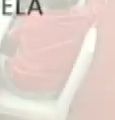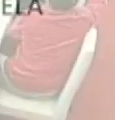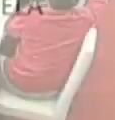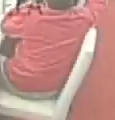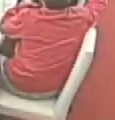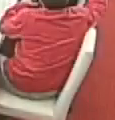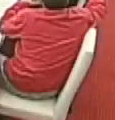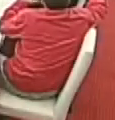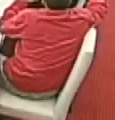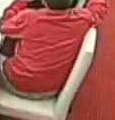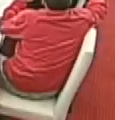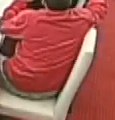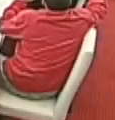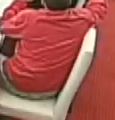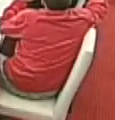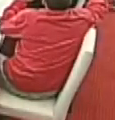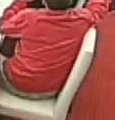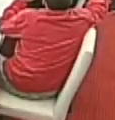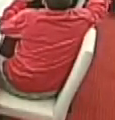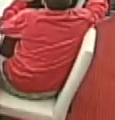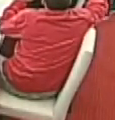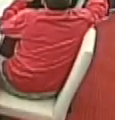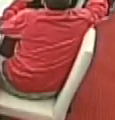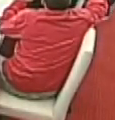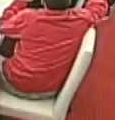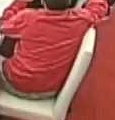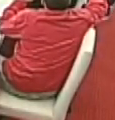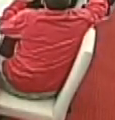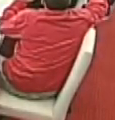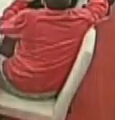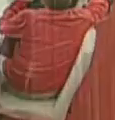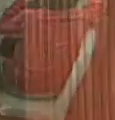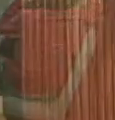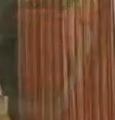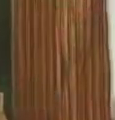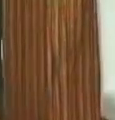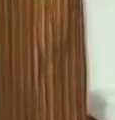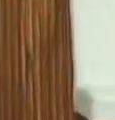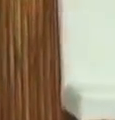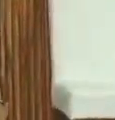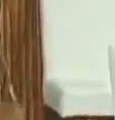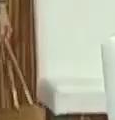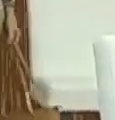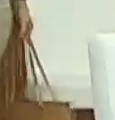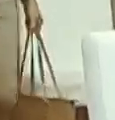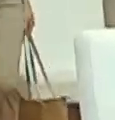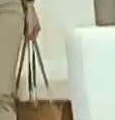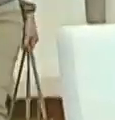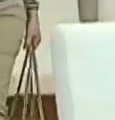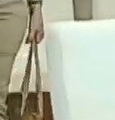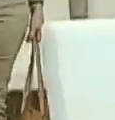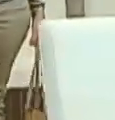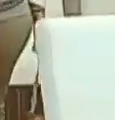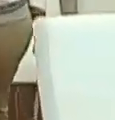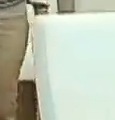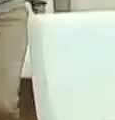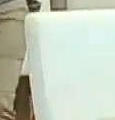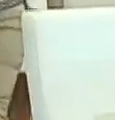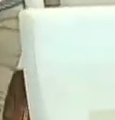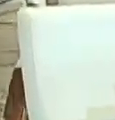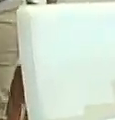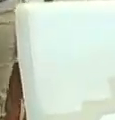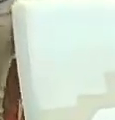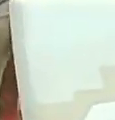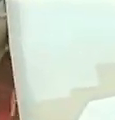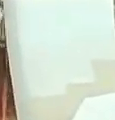se trata de la reunión con la dirección nacional del partido socialista unido de venezuela y el alto mando político de la revolución